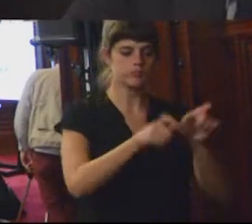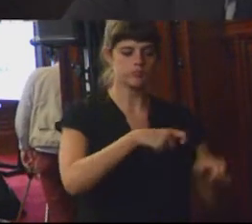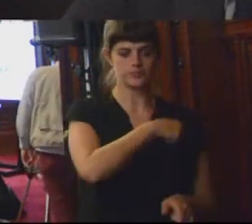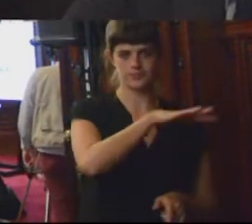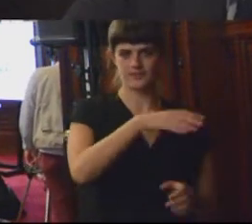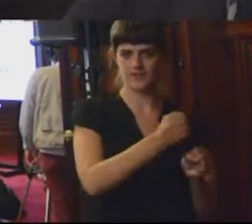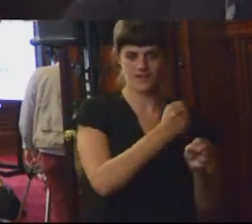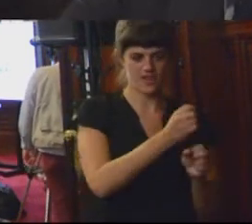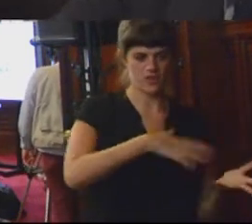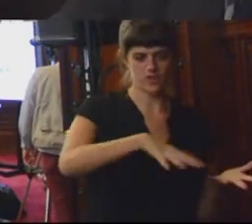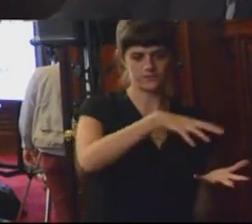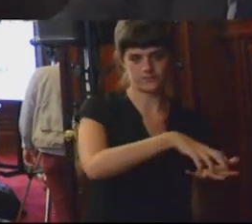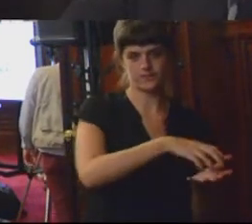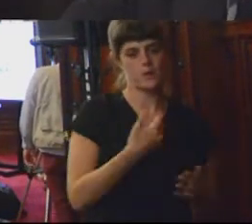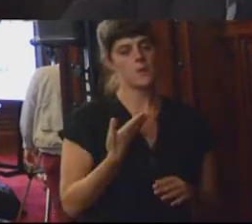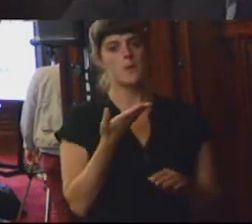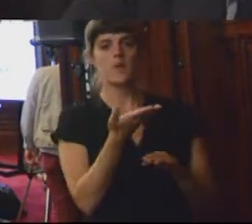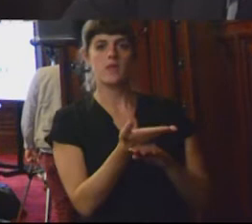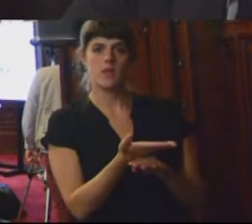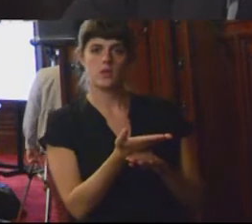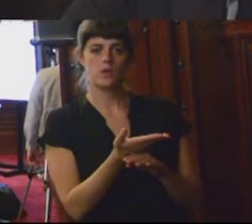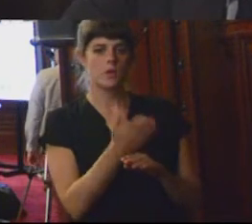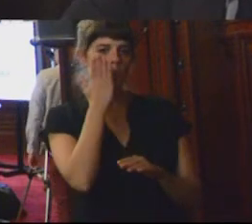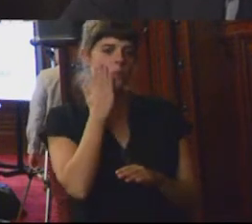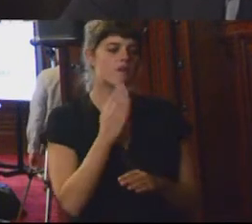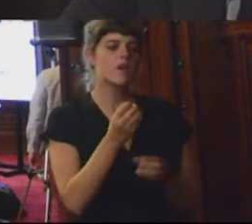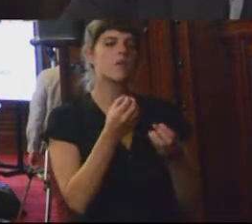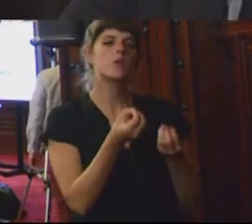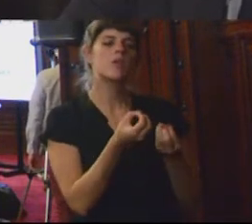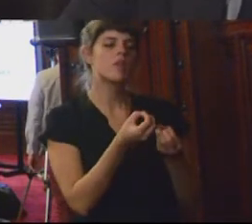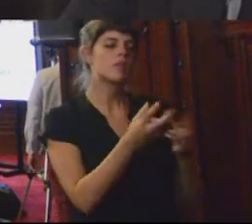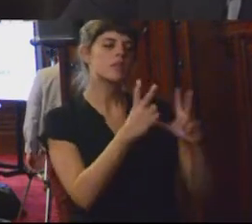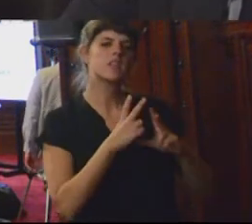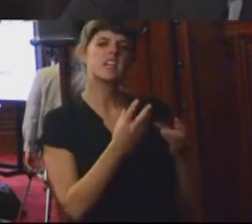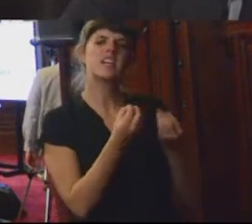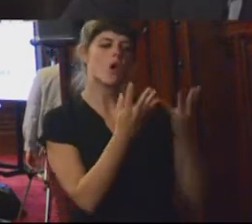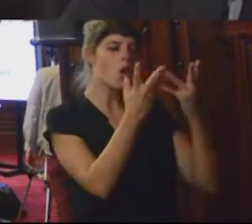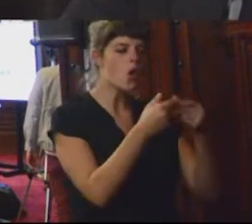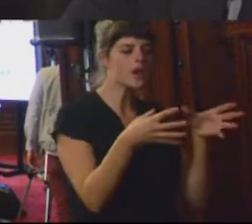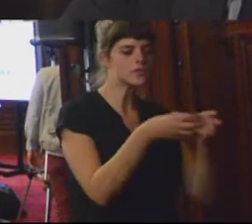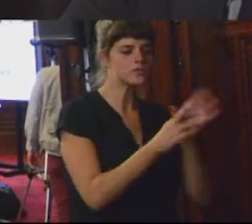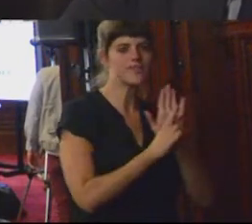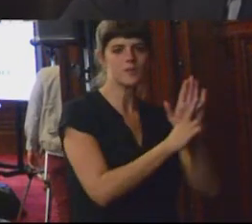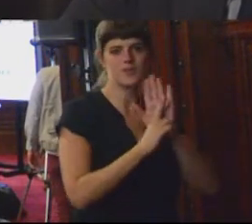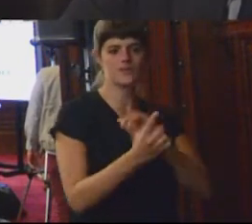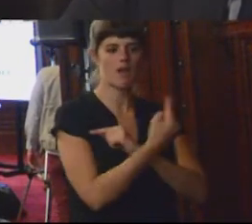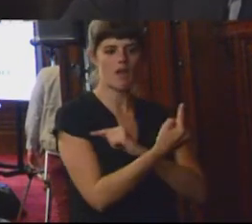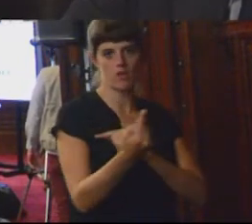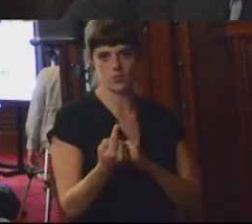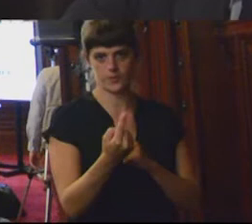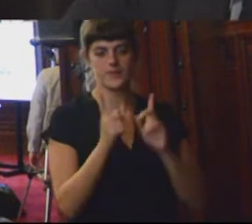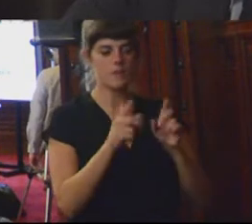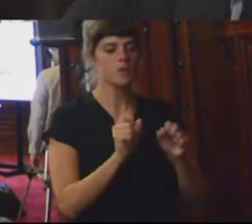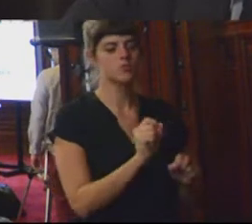que se identifiquen a qué organización están representando y su nombre. Vamos a darles